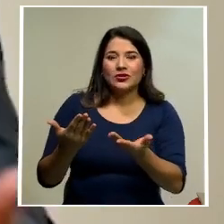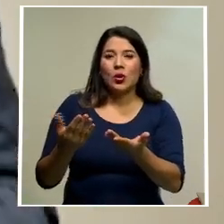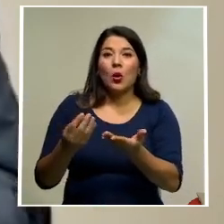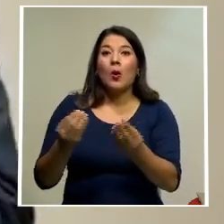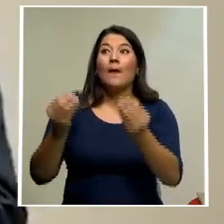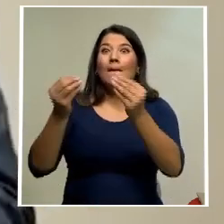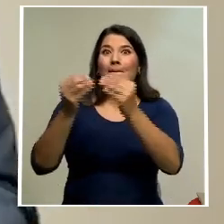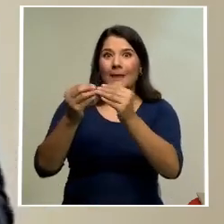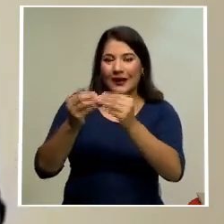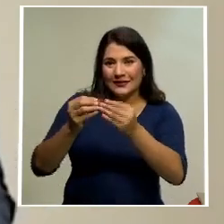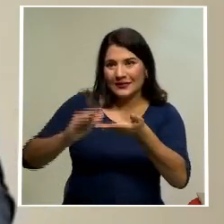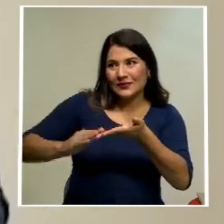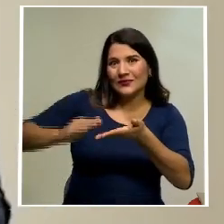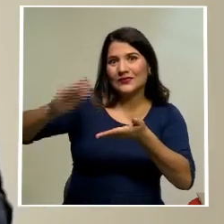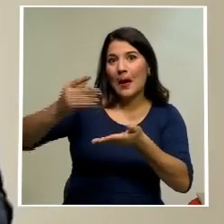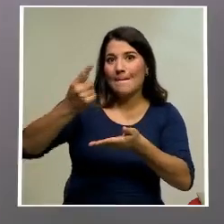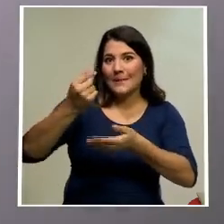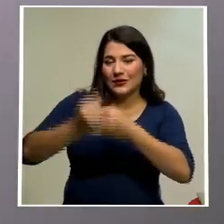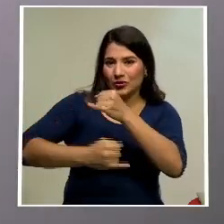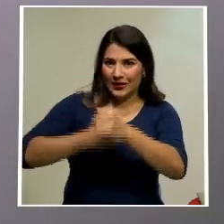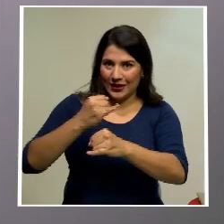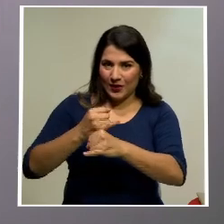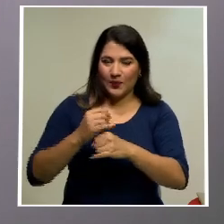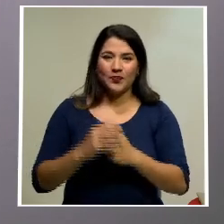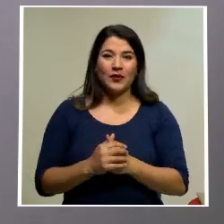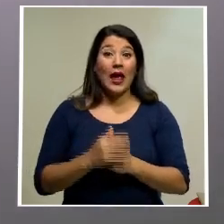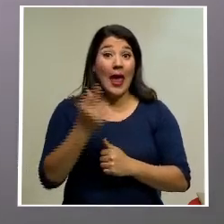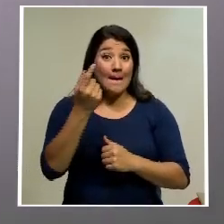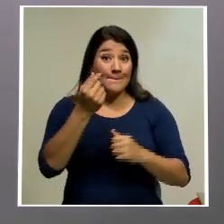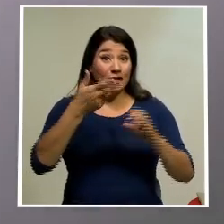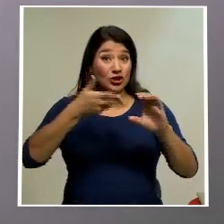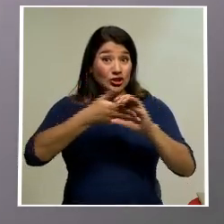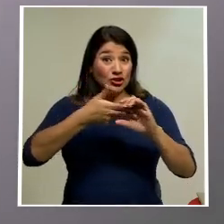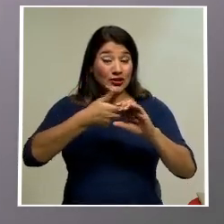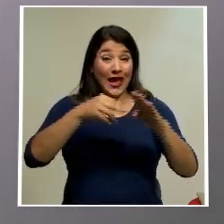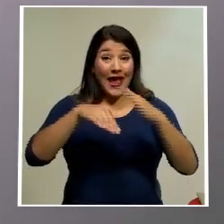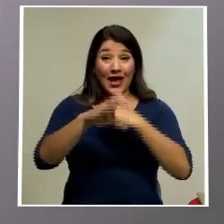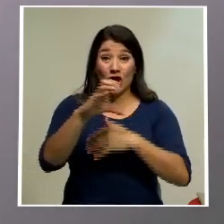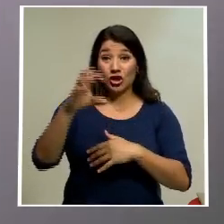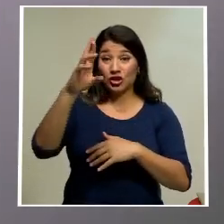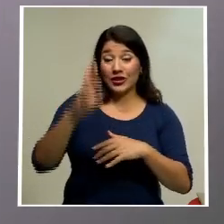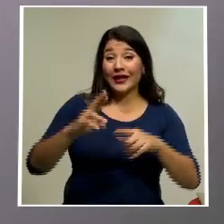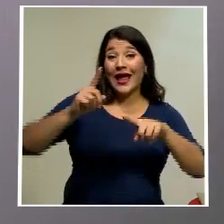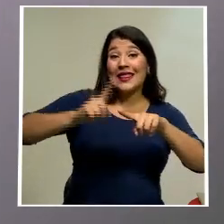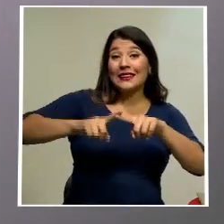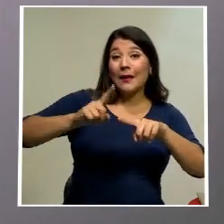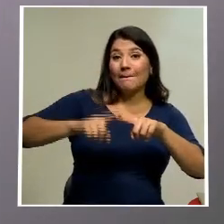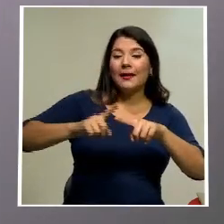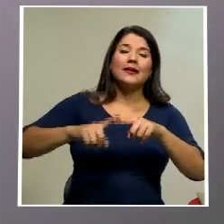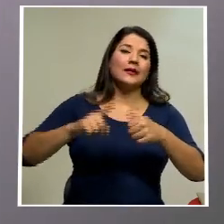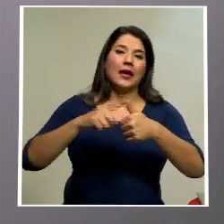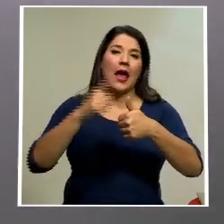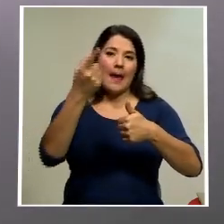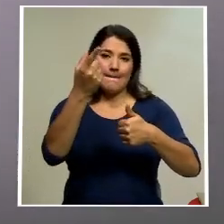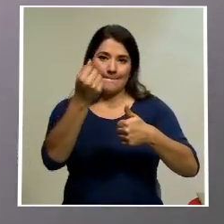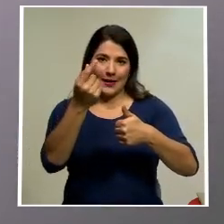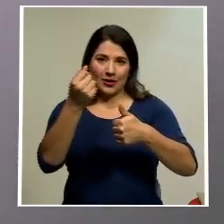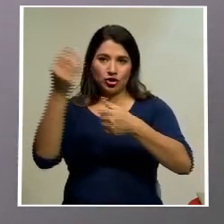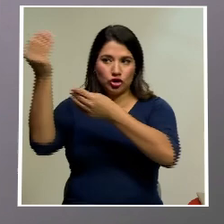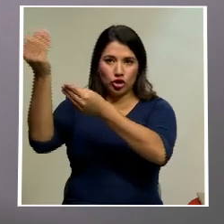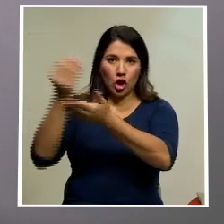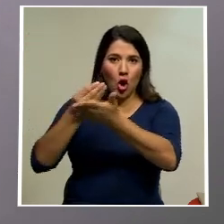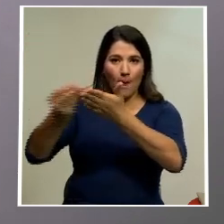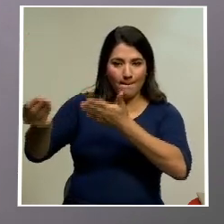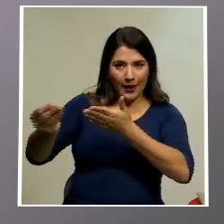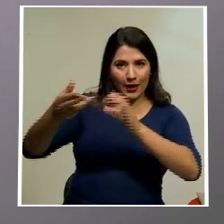explicando el aumento en los precios internacionales. El valor de las gasolinas en nuestro país dependen del costo de importación del producto